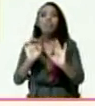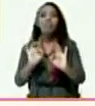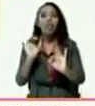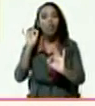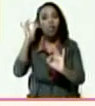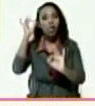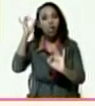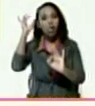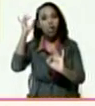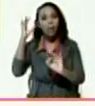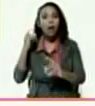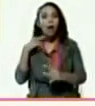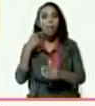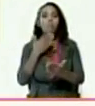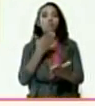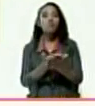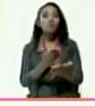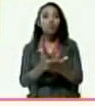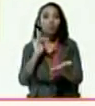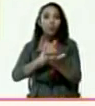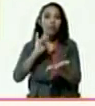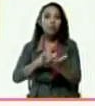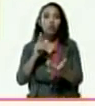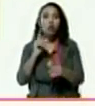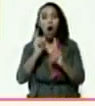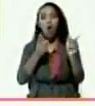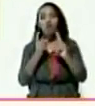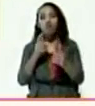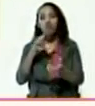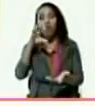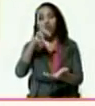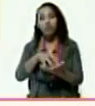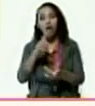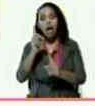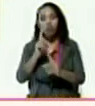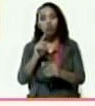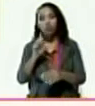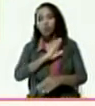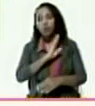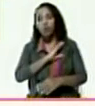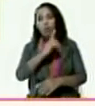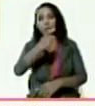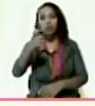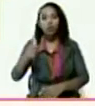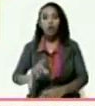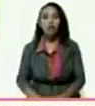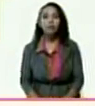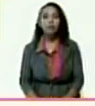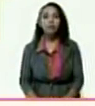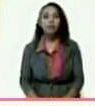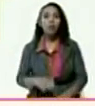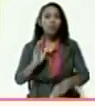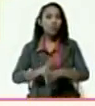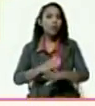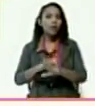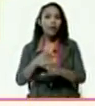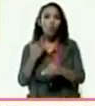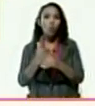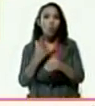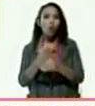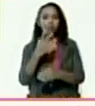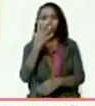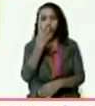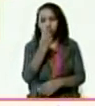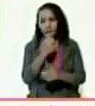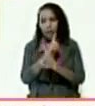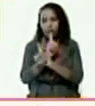tarjeta para postular en algunos estados sus candidatos. porque es muy triste eso. O los